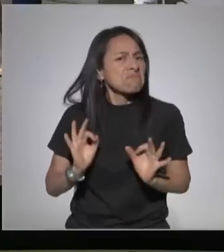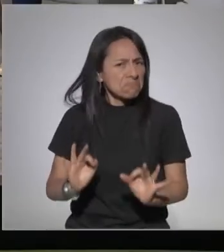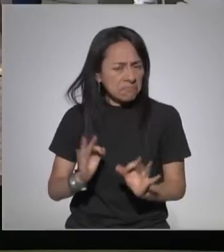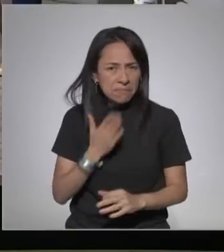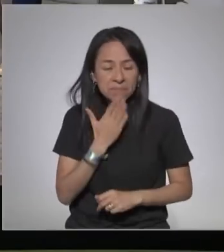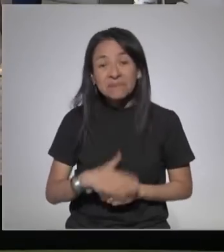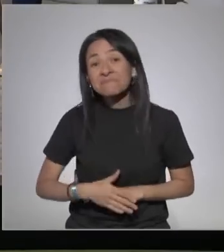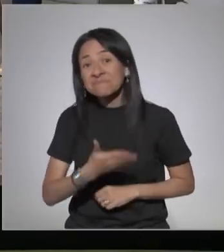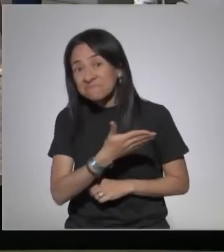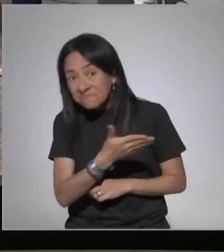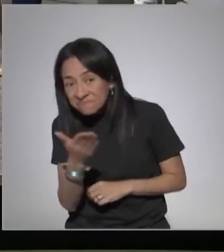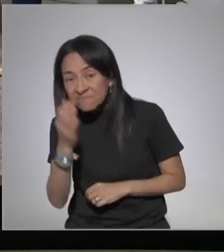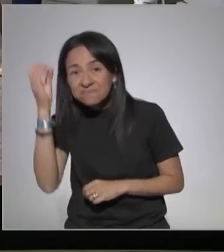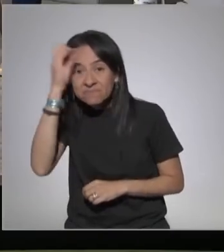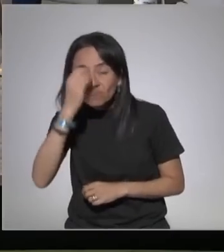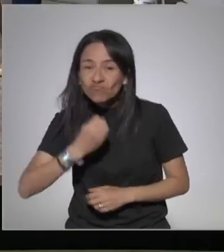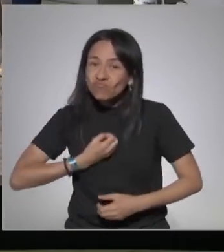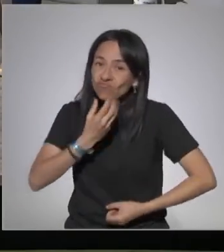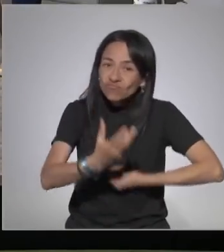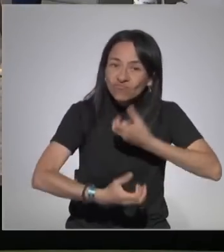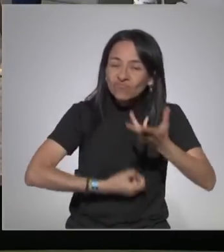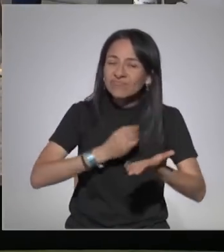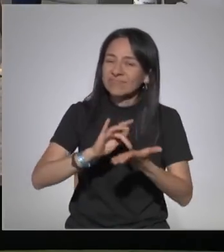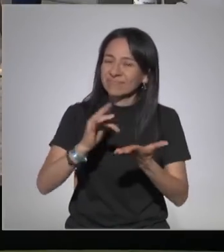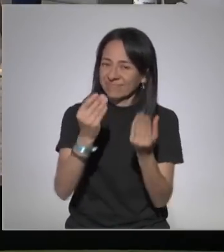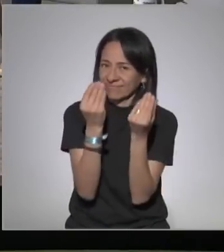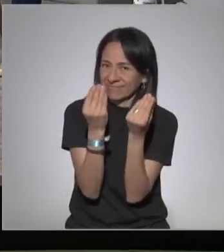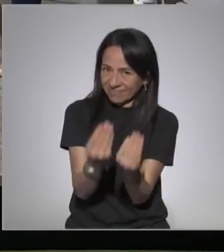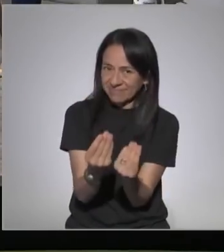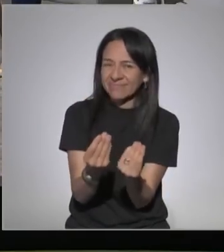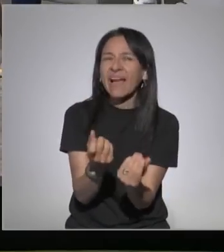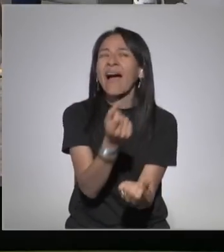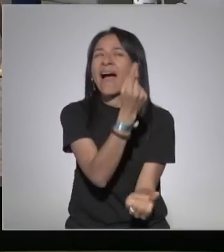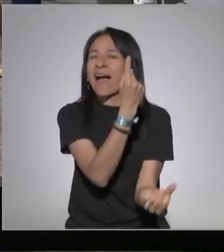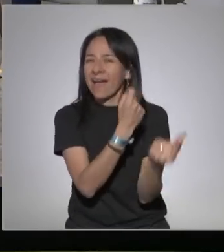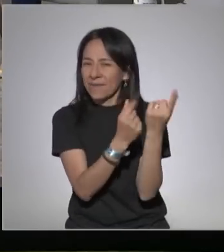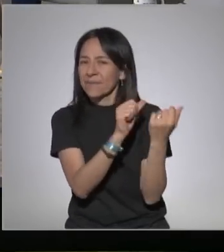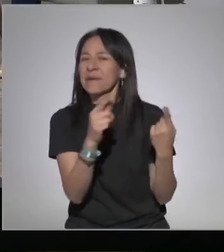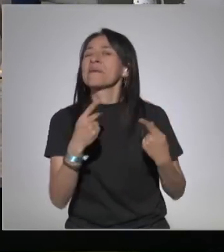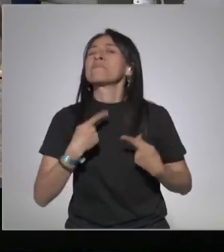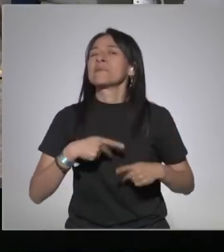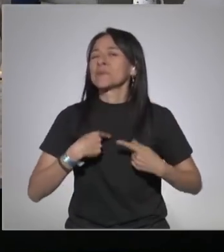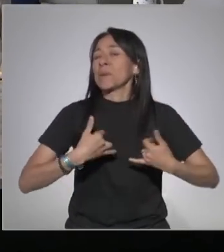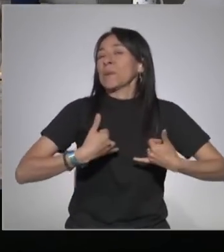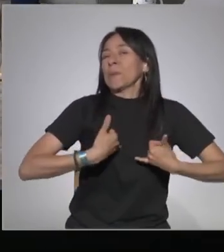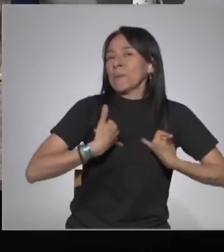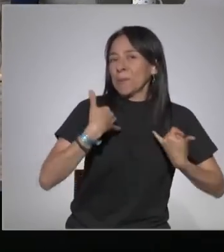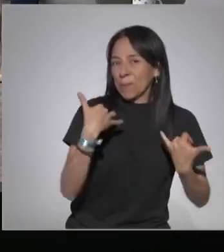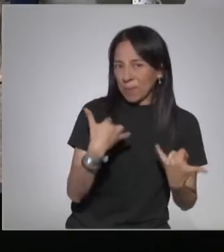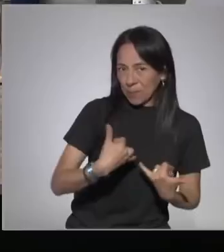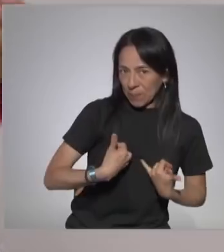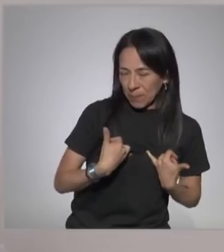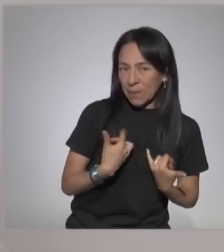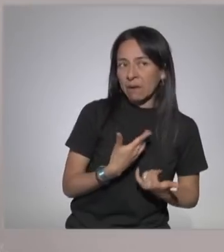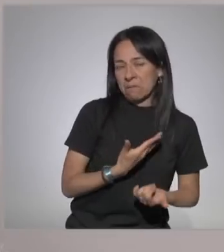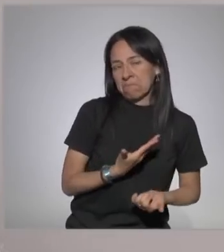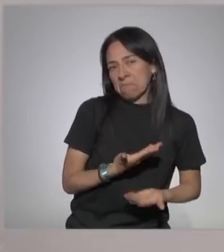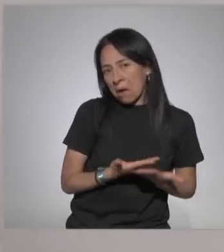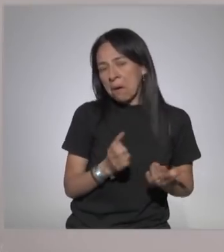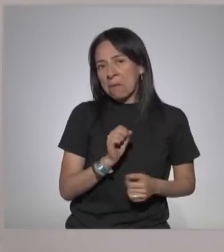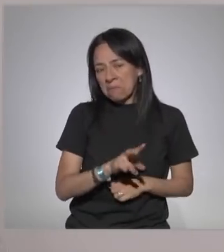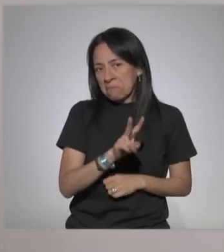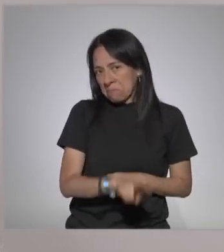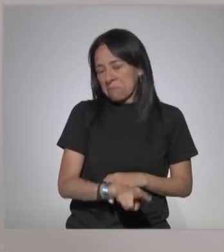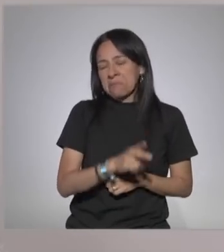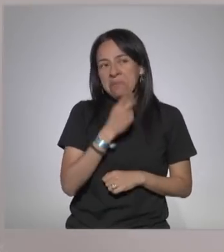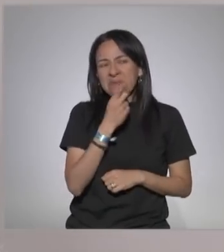Muchas gracias por estas opiniones. Muchas de ellas son de personas jóvenes, ¿no? Y que pues sí reconocen la importancia de la